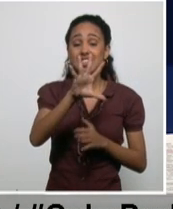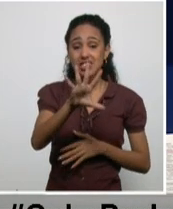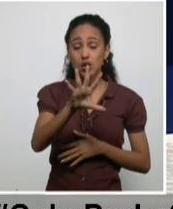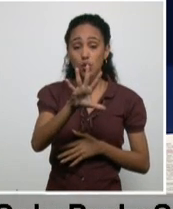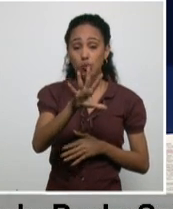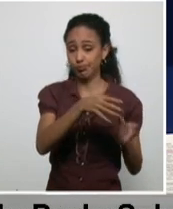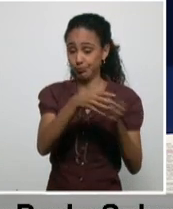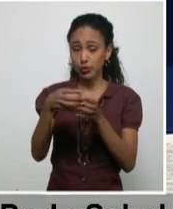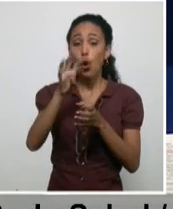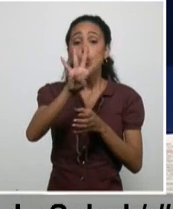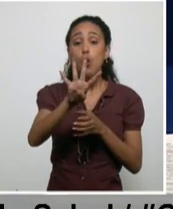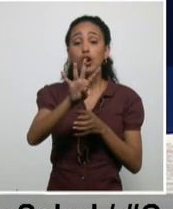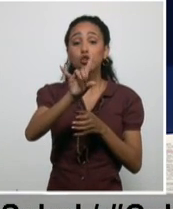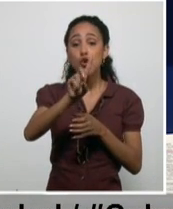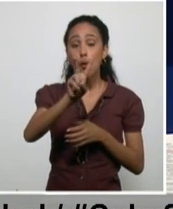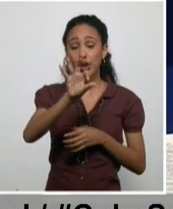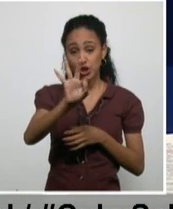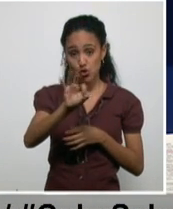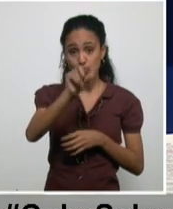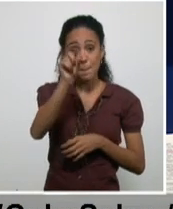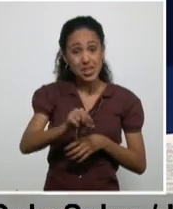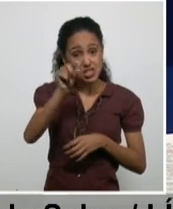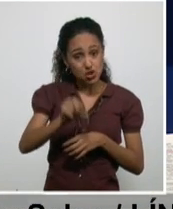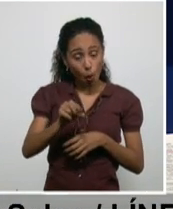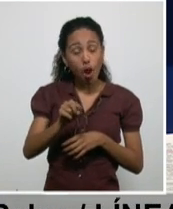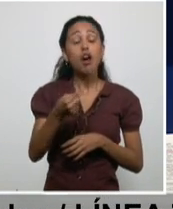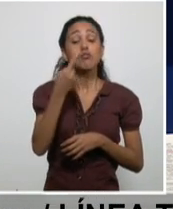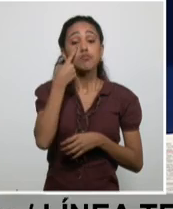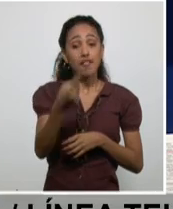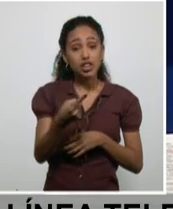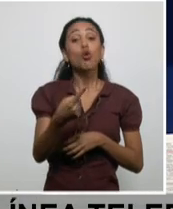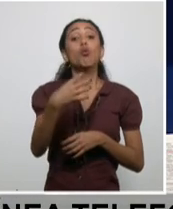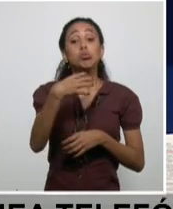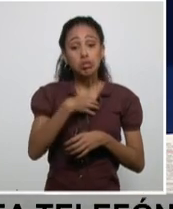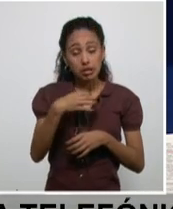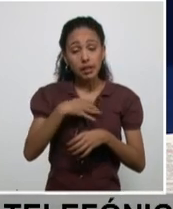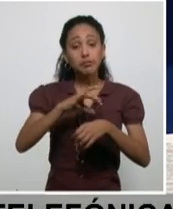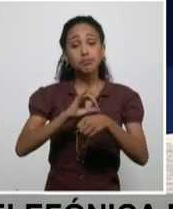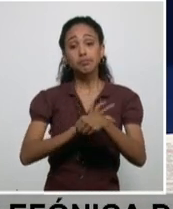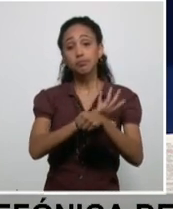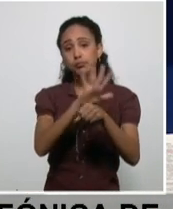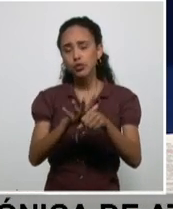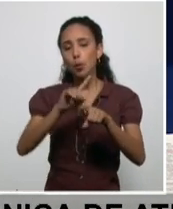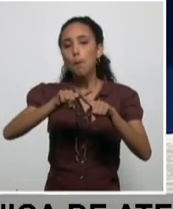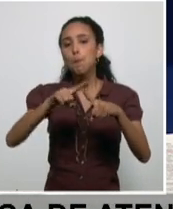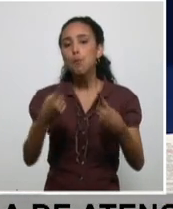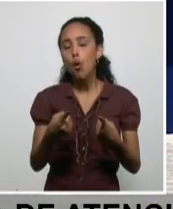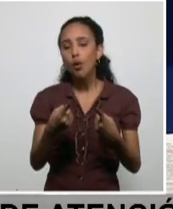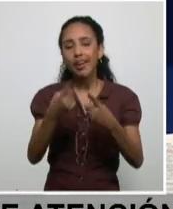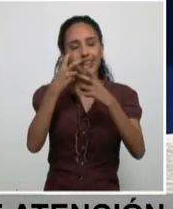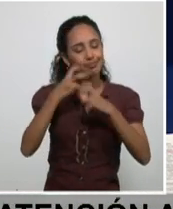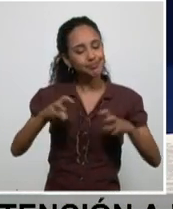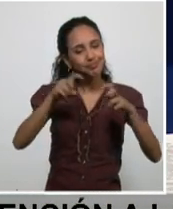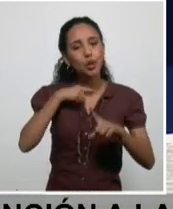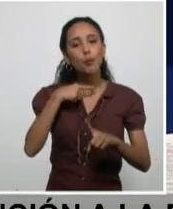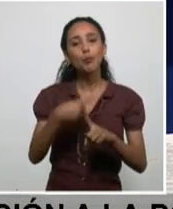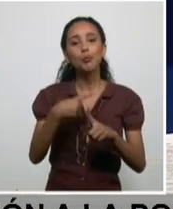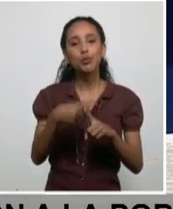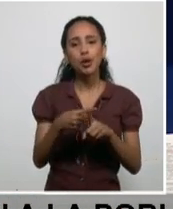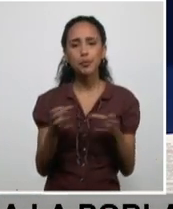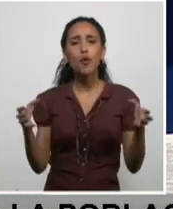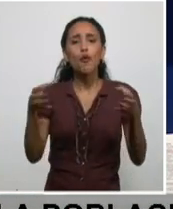498 personas se ha detectado que tiene el virus SARS-CoV-2 porque se han hecho estudios en grupos